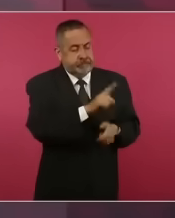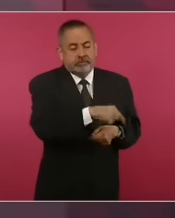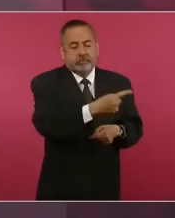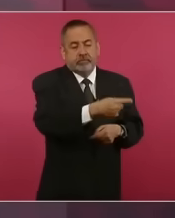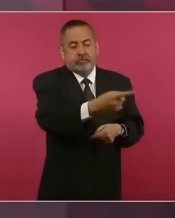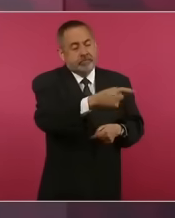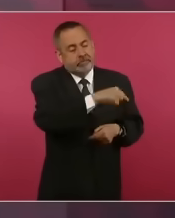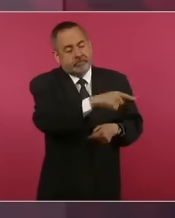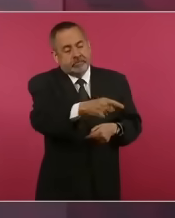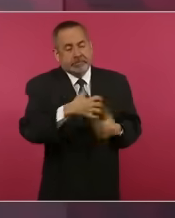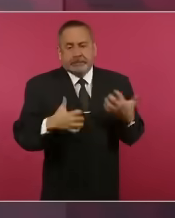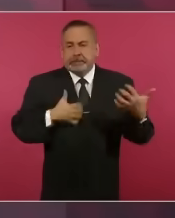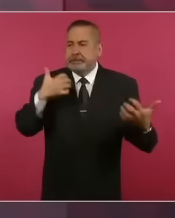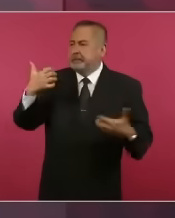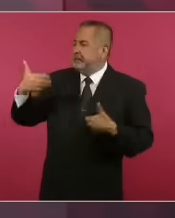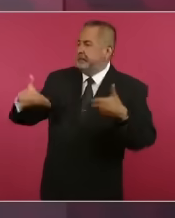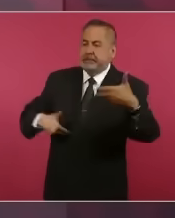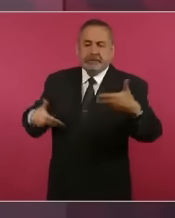pues están muy molestos,